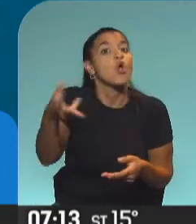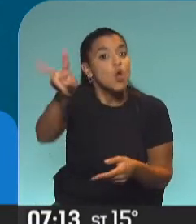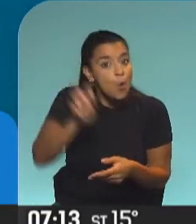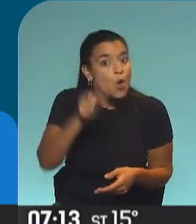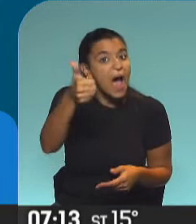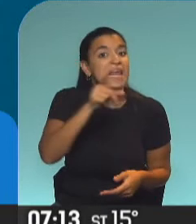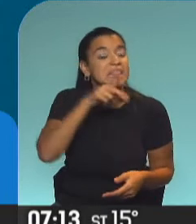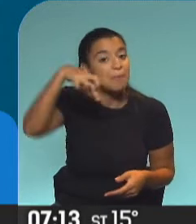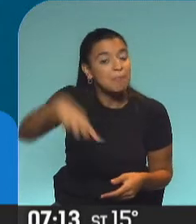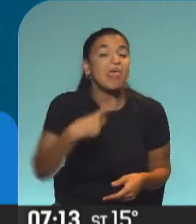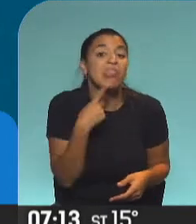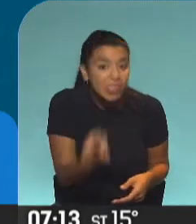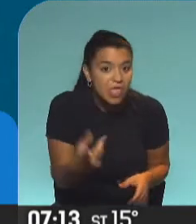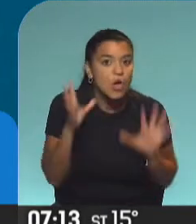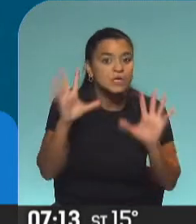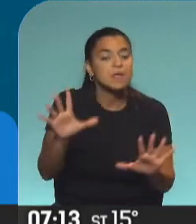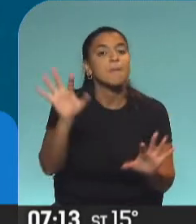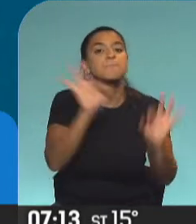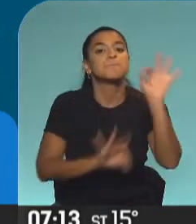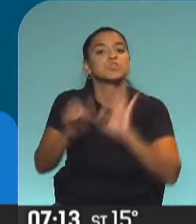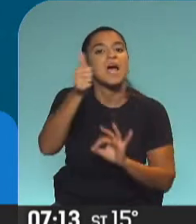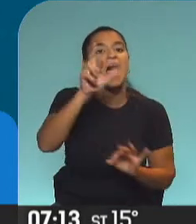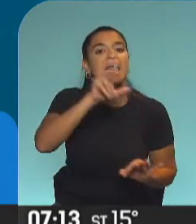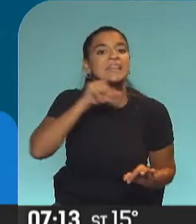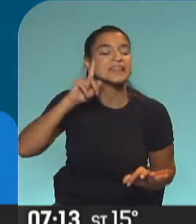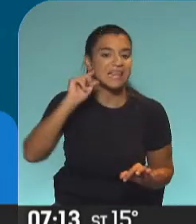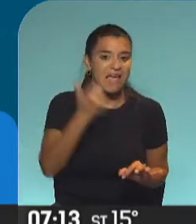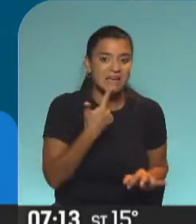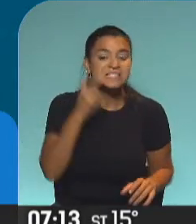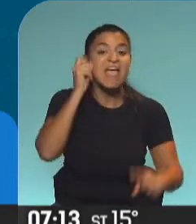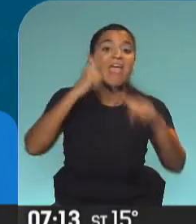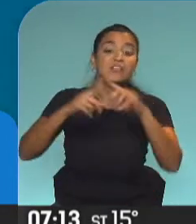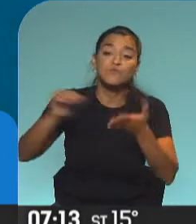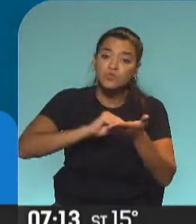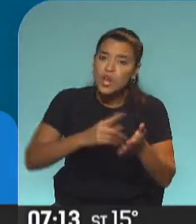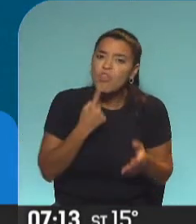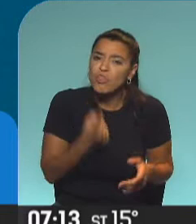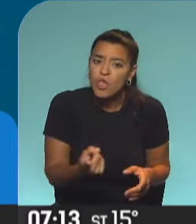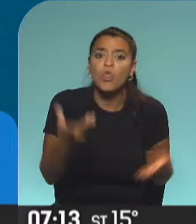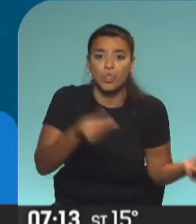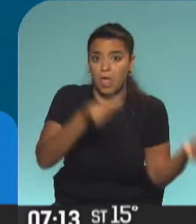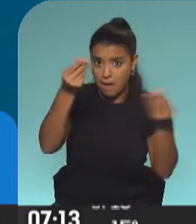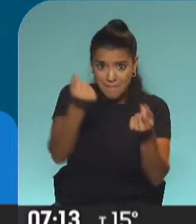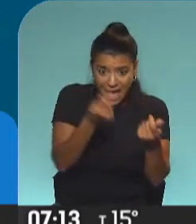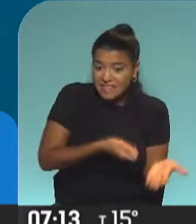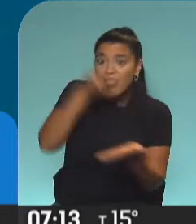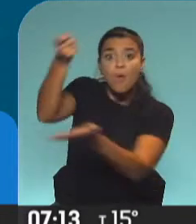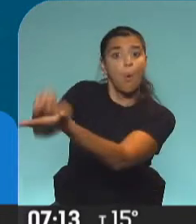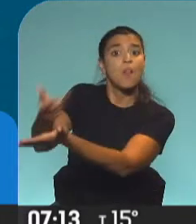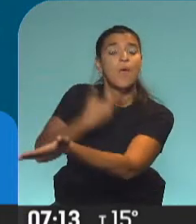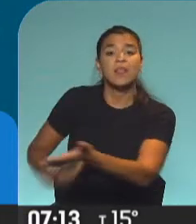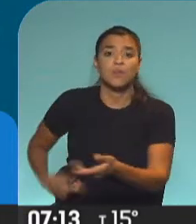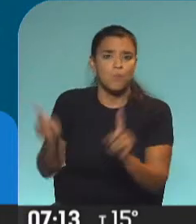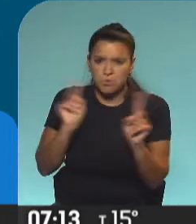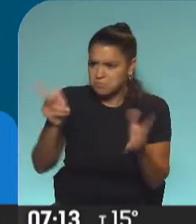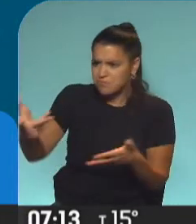ATP, le respondieron desde Proyecto Artigas. El exfuncionario salió a aclarar que devolvió el dinero debido a que no